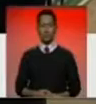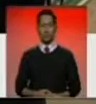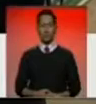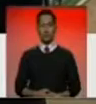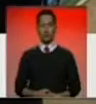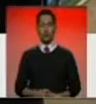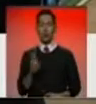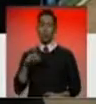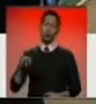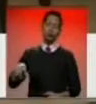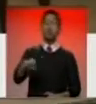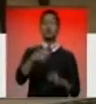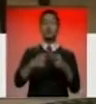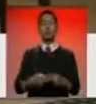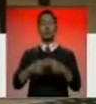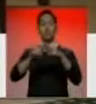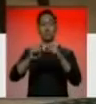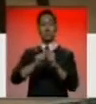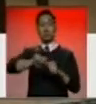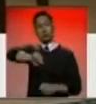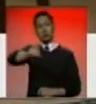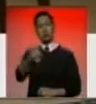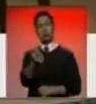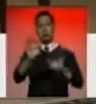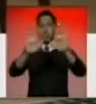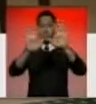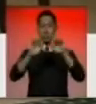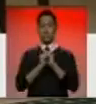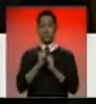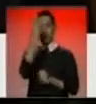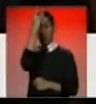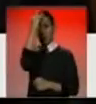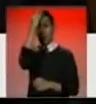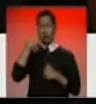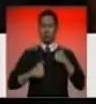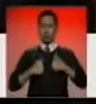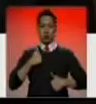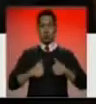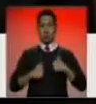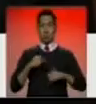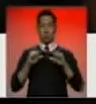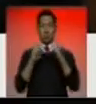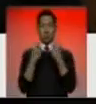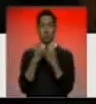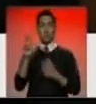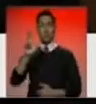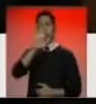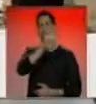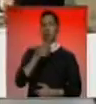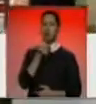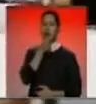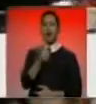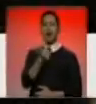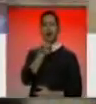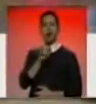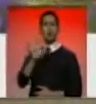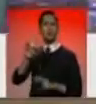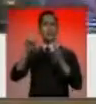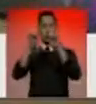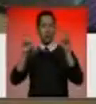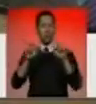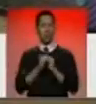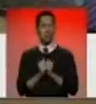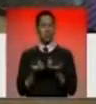El recorrido empezó en el canal TC Televisión. Allí Jorge Glass, candidato a la vicepresidencia de Alianza País, dio una entrevista y habló sobre los beneficios